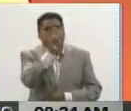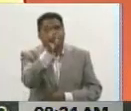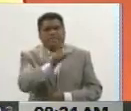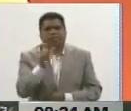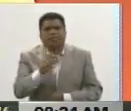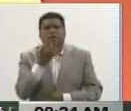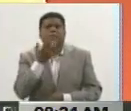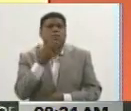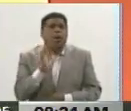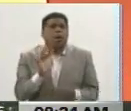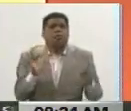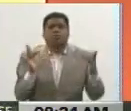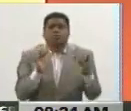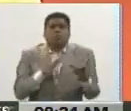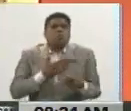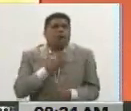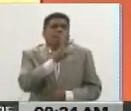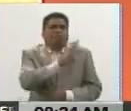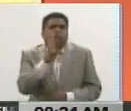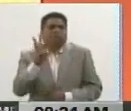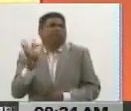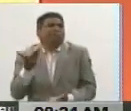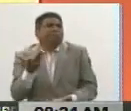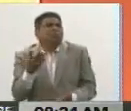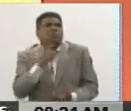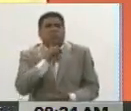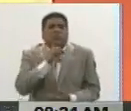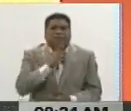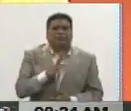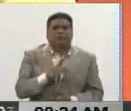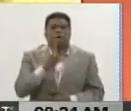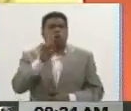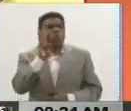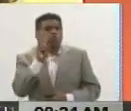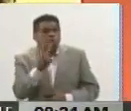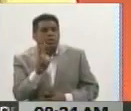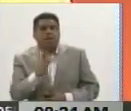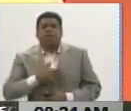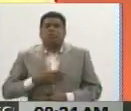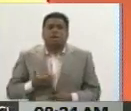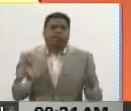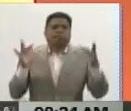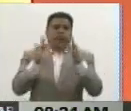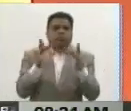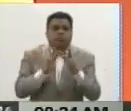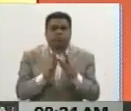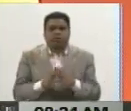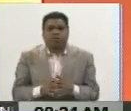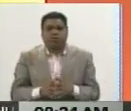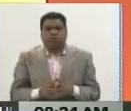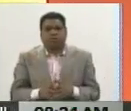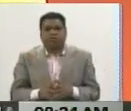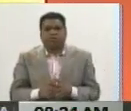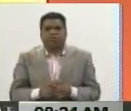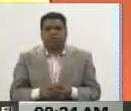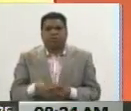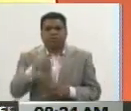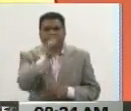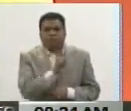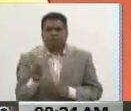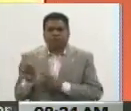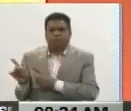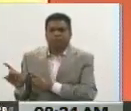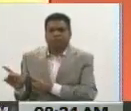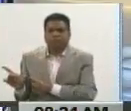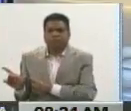para conectarse por la página, o que de repente nos vieron en alguna dinámica y quieren relacionarse. Tenemos ahí al arroba